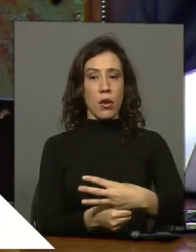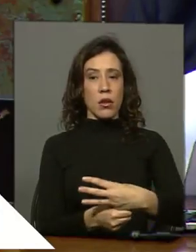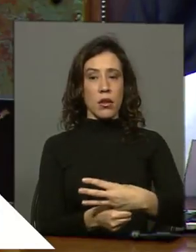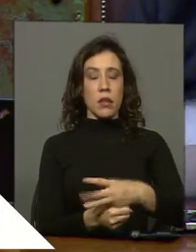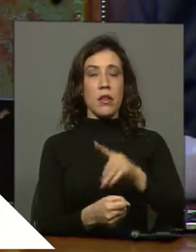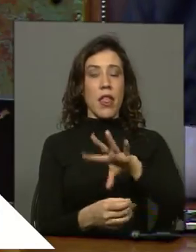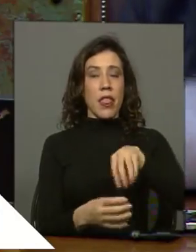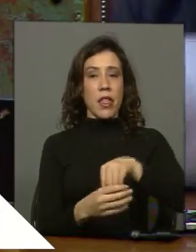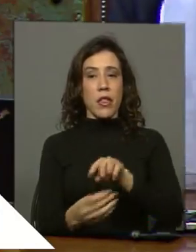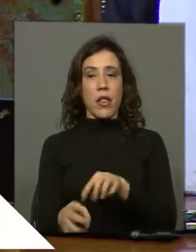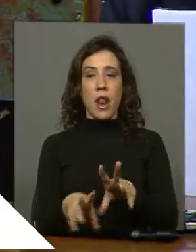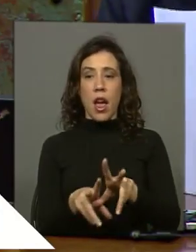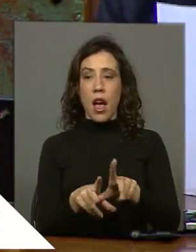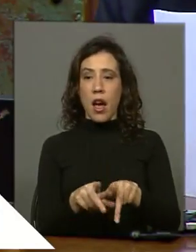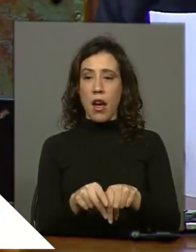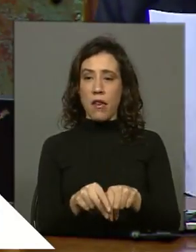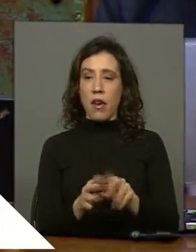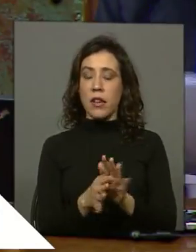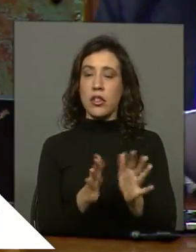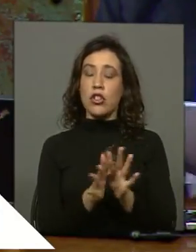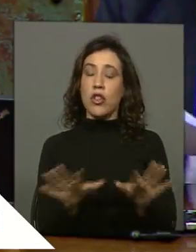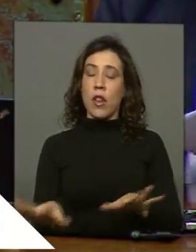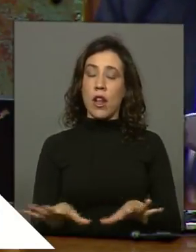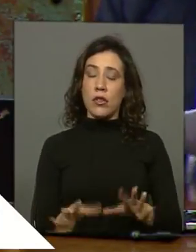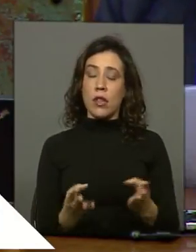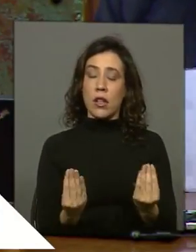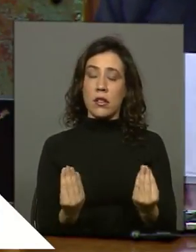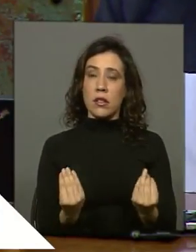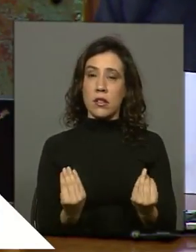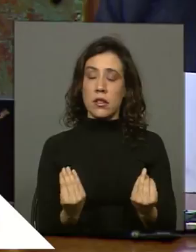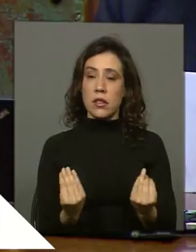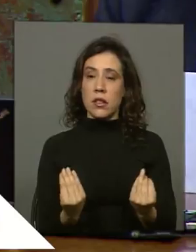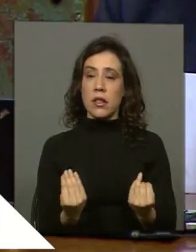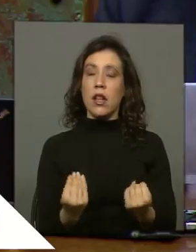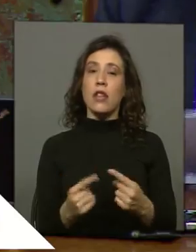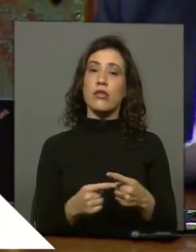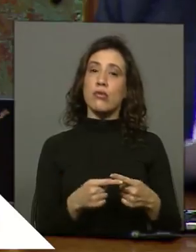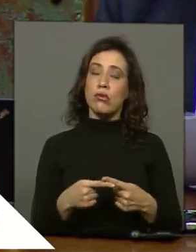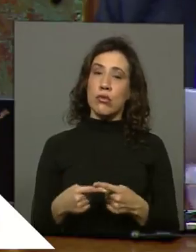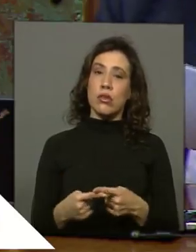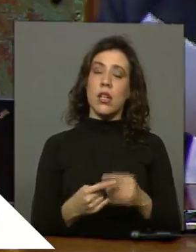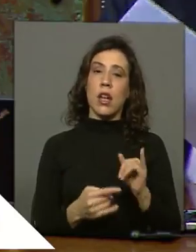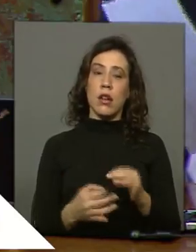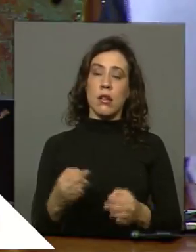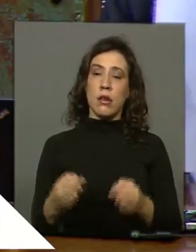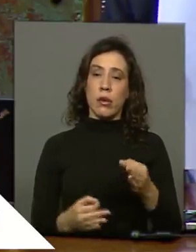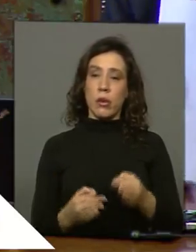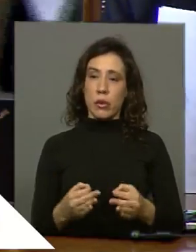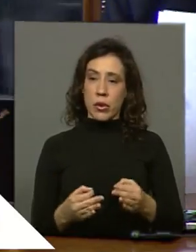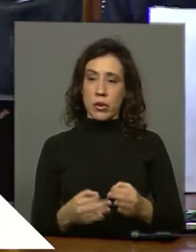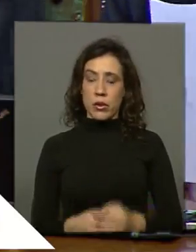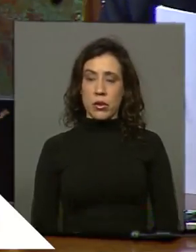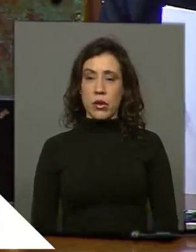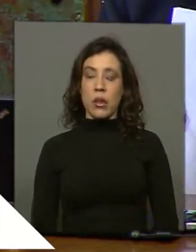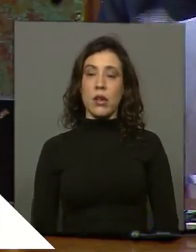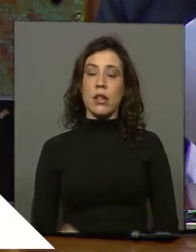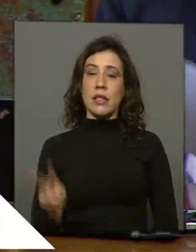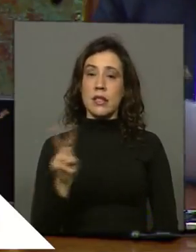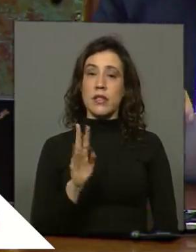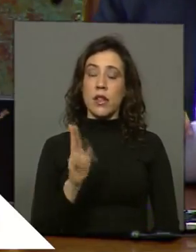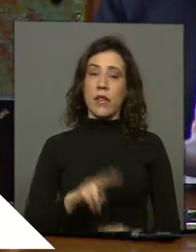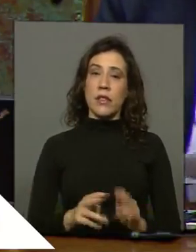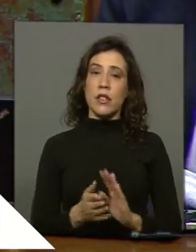el seno de su familia ejerciendo todas las acciones necesarias tanto de índole social como judicial para ello el servicio deberá